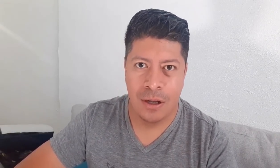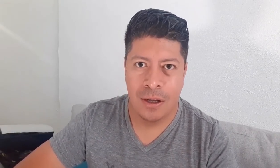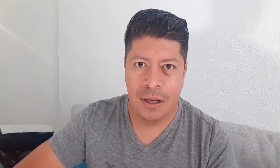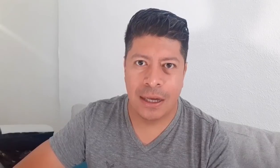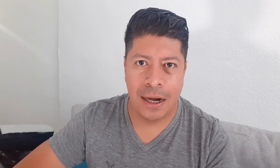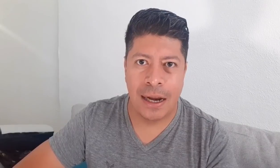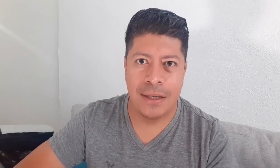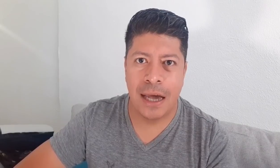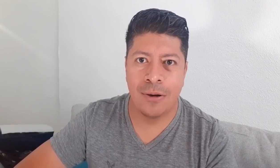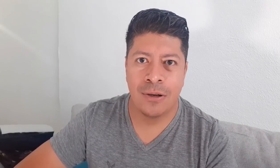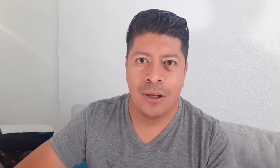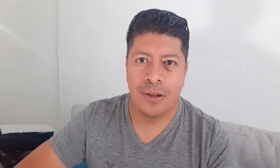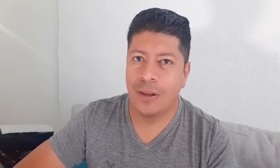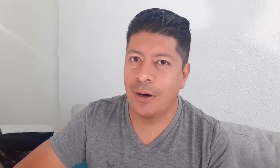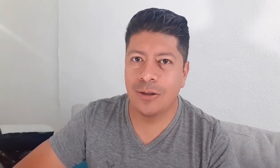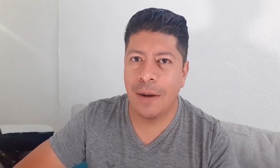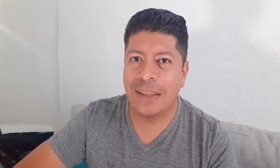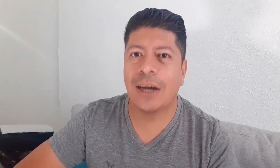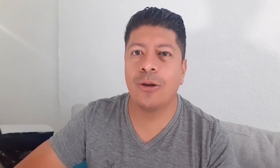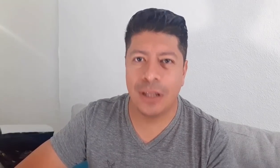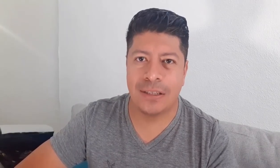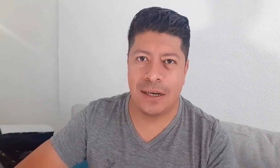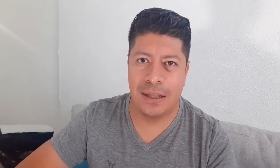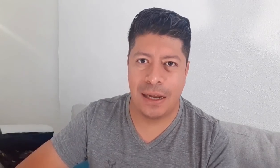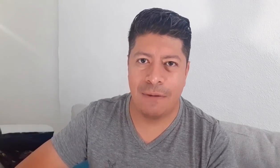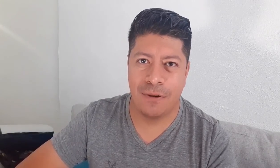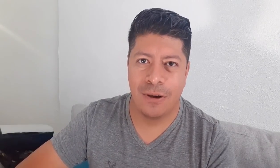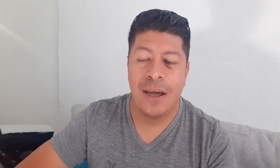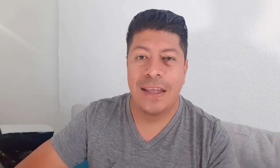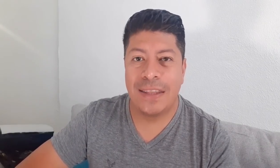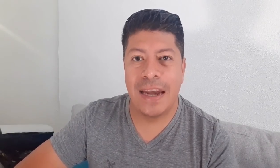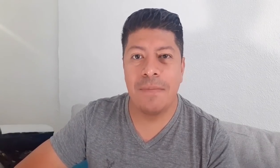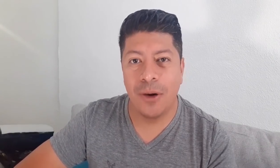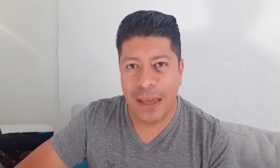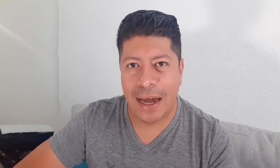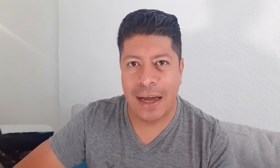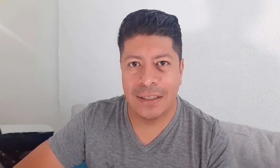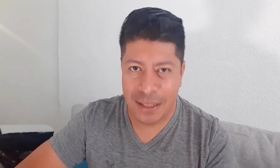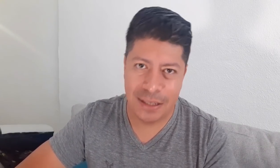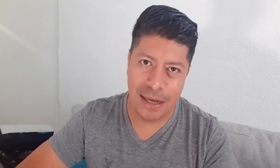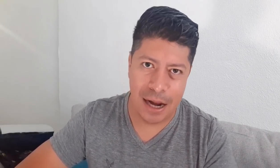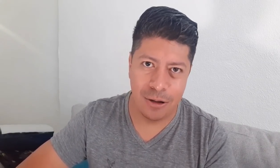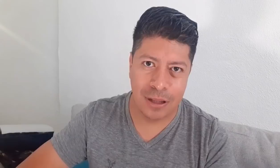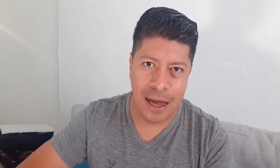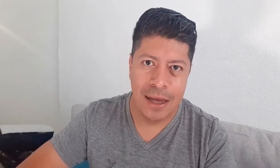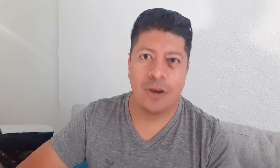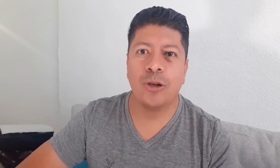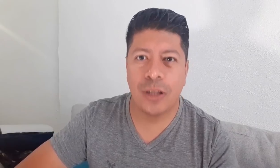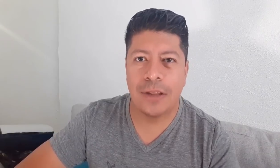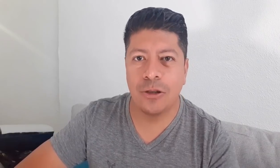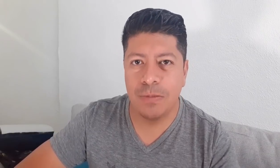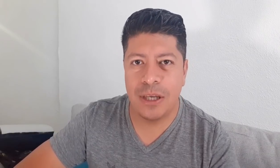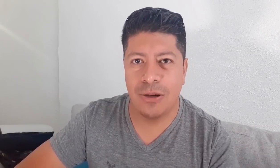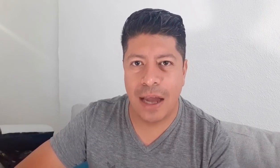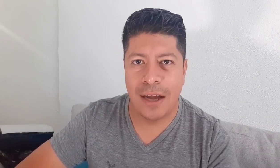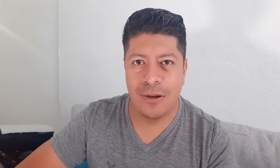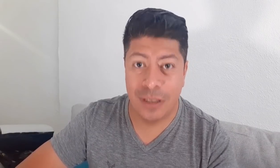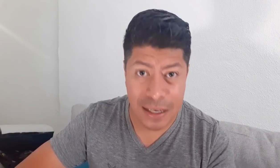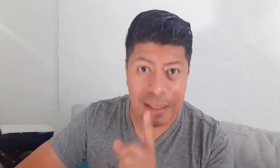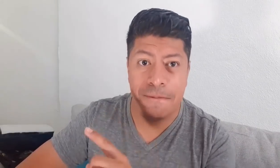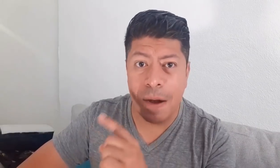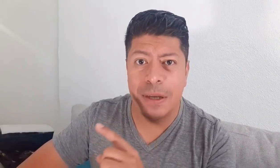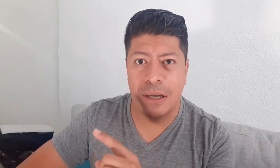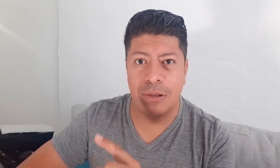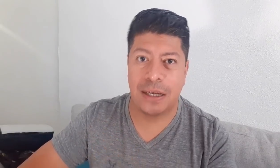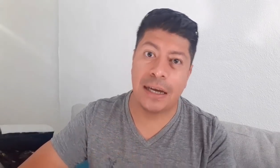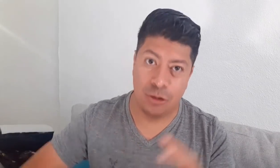investigación que realizaron, donde no solamente contestan el teléfono, tienen bodegas y, dice la nota, contratos millonarios